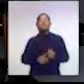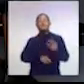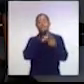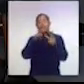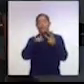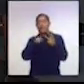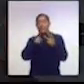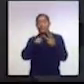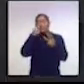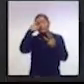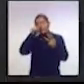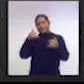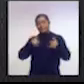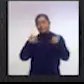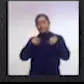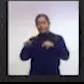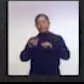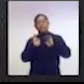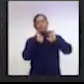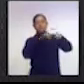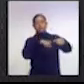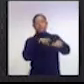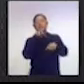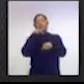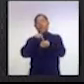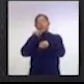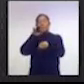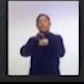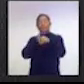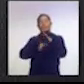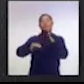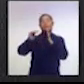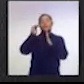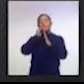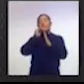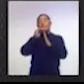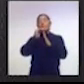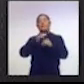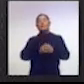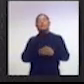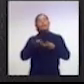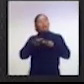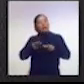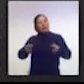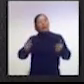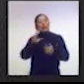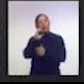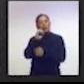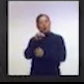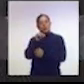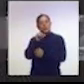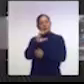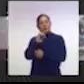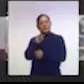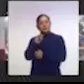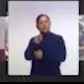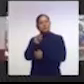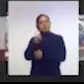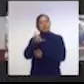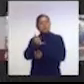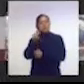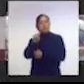aquellos estudiantes que ingresan a un posgrado que está en el Programa Nacional de Posgrado de Calidad del CONACYT, es la beca